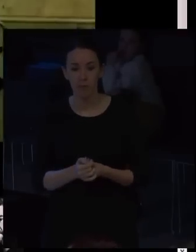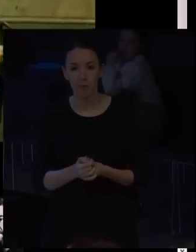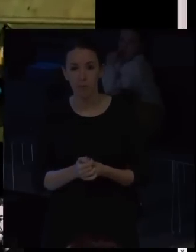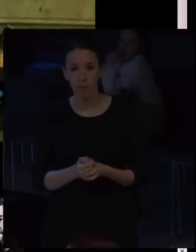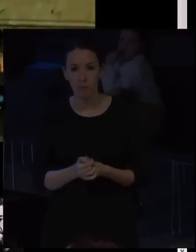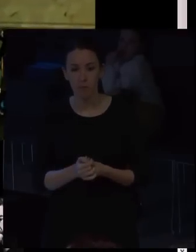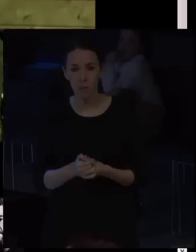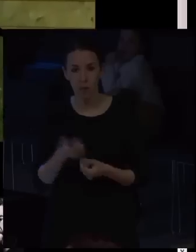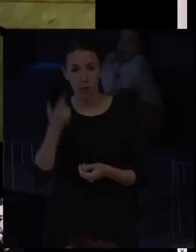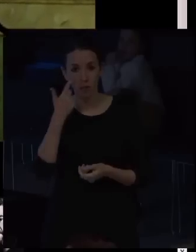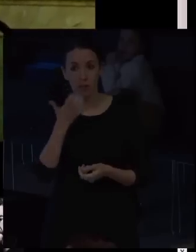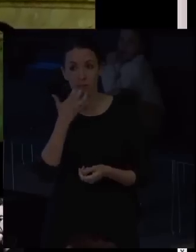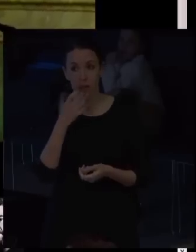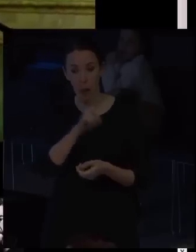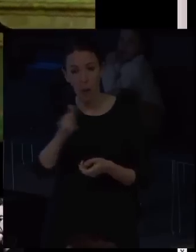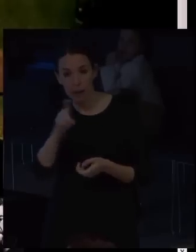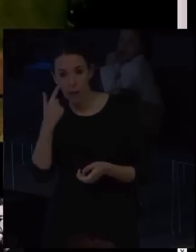si vas a la batería de David, del Indio,